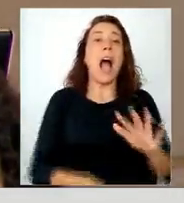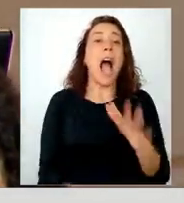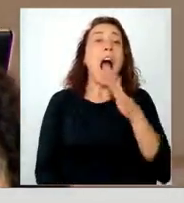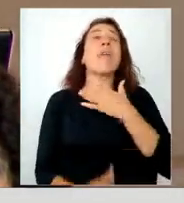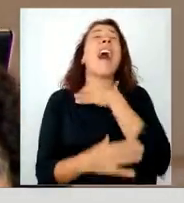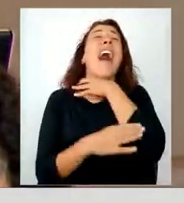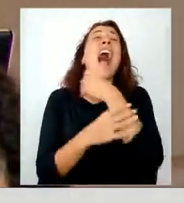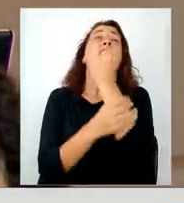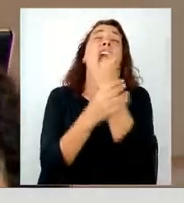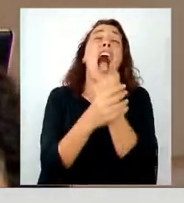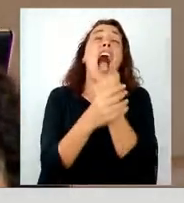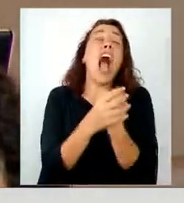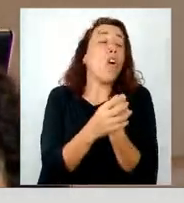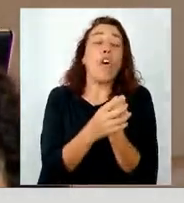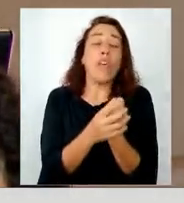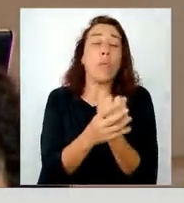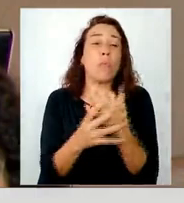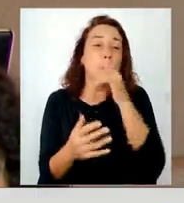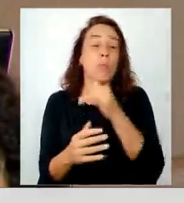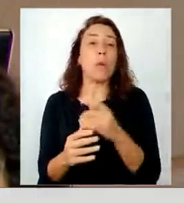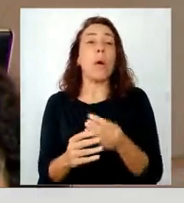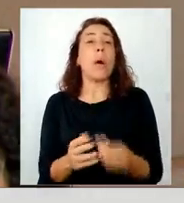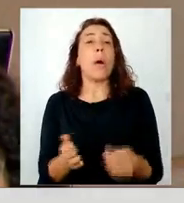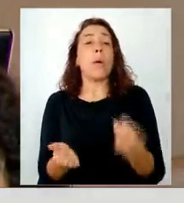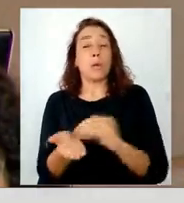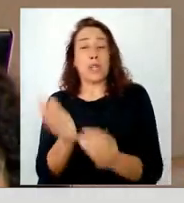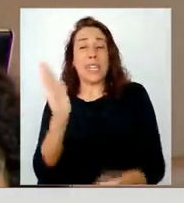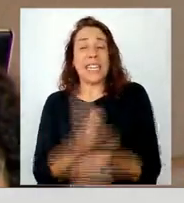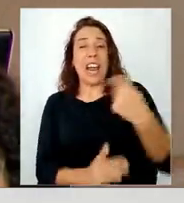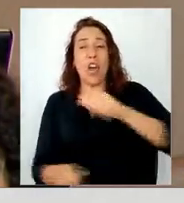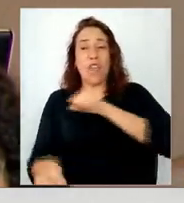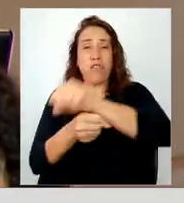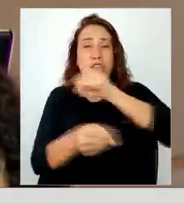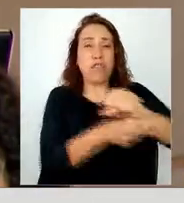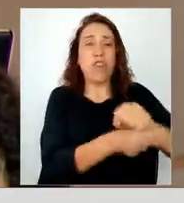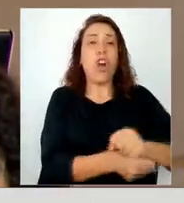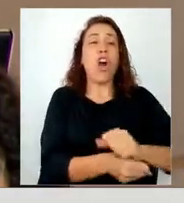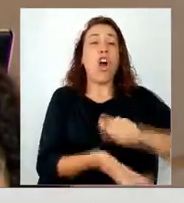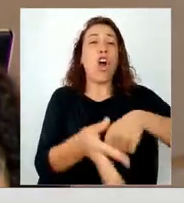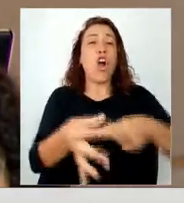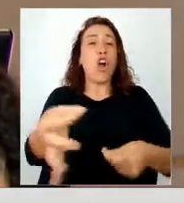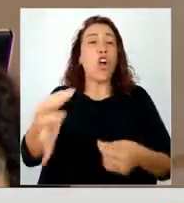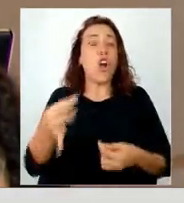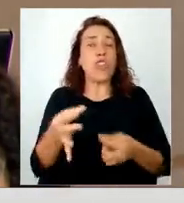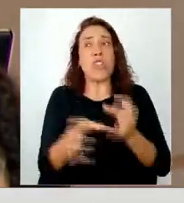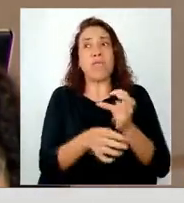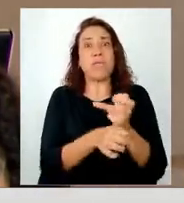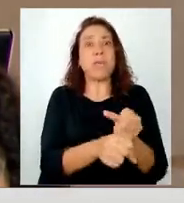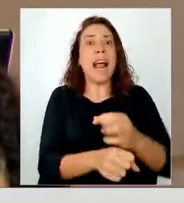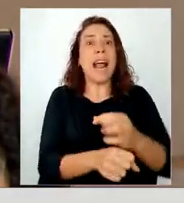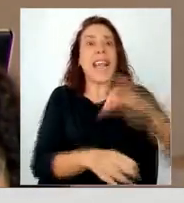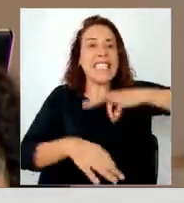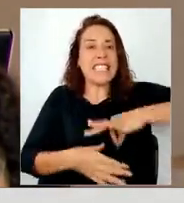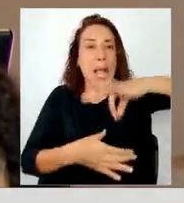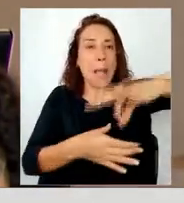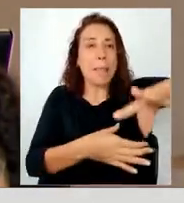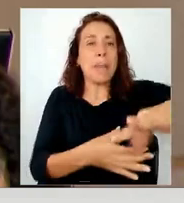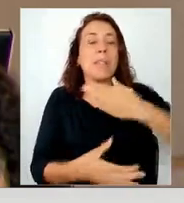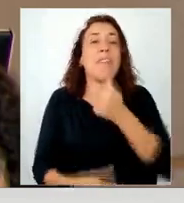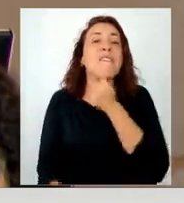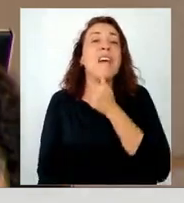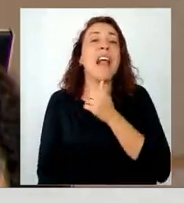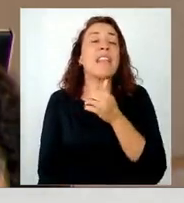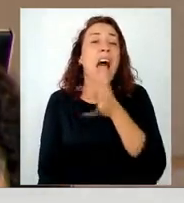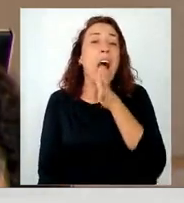aumento los fertilizantes contratos extorsivos a los semilleros también la falta de agua al pequeño agricultor